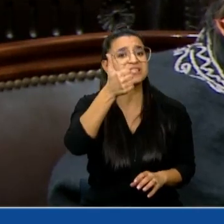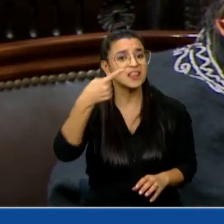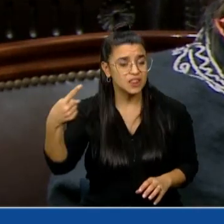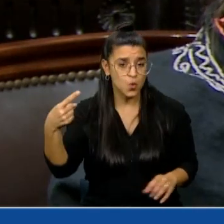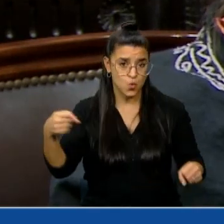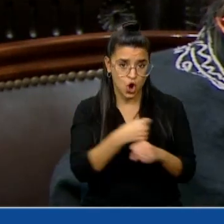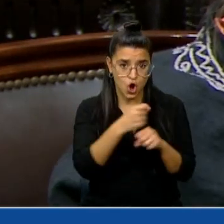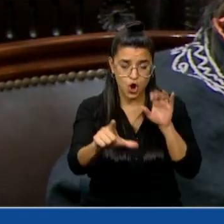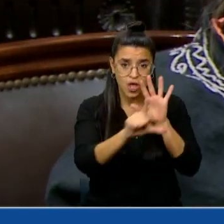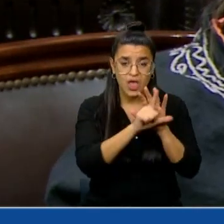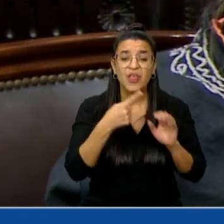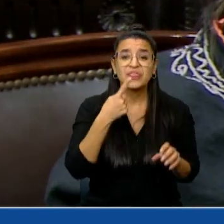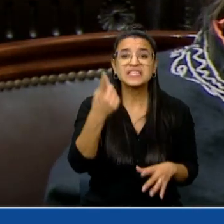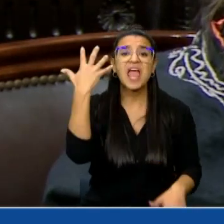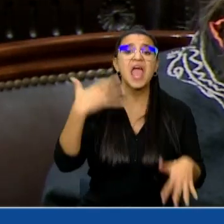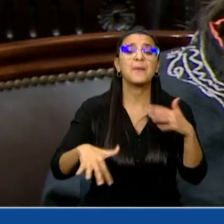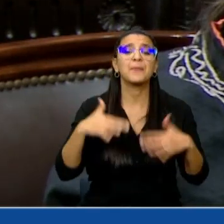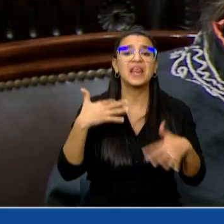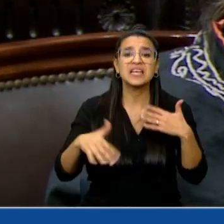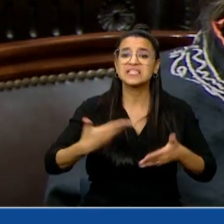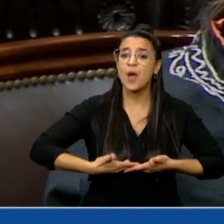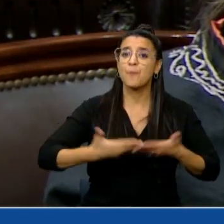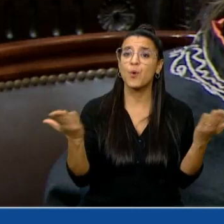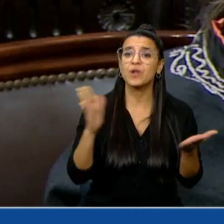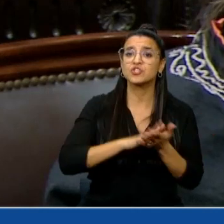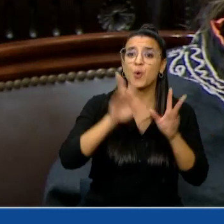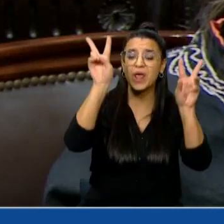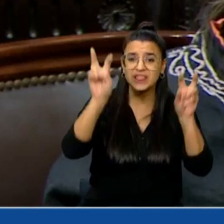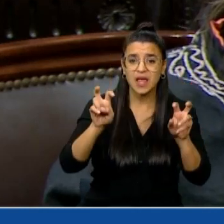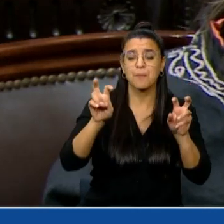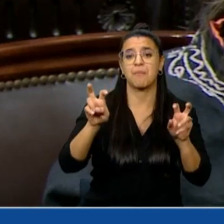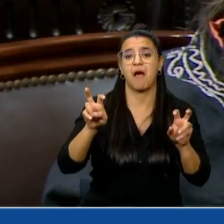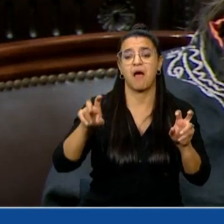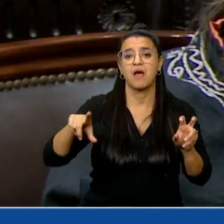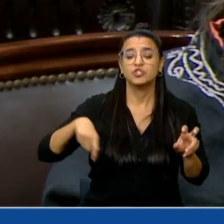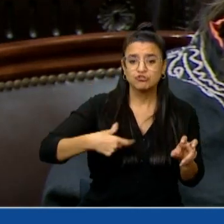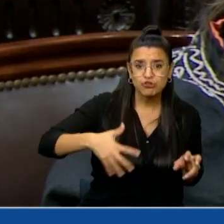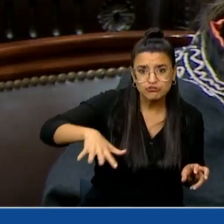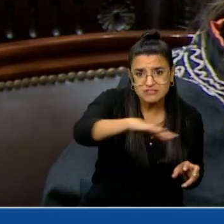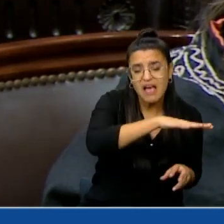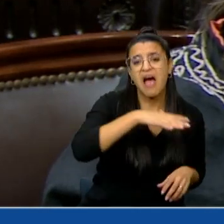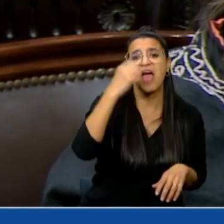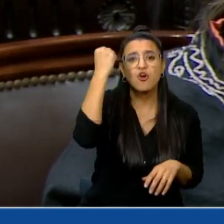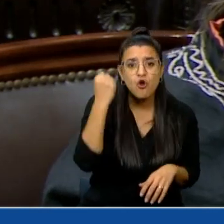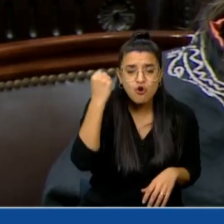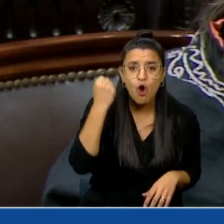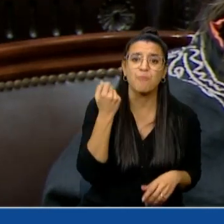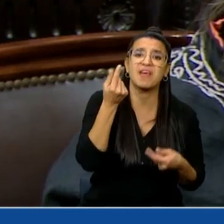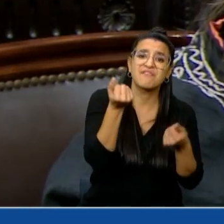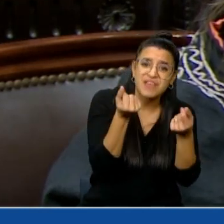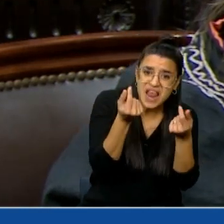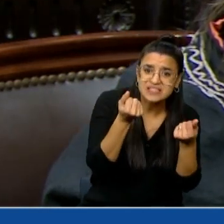25.561 que declaró la emergencia pública en materia social, económica, administrativa,